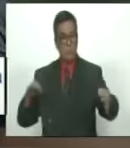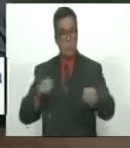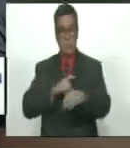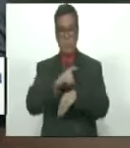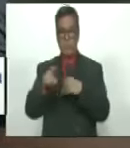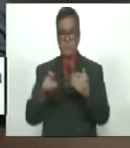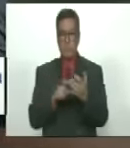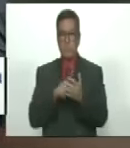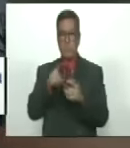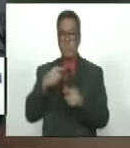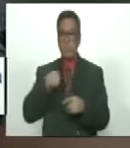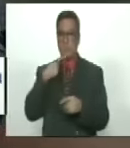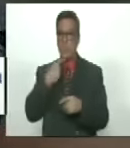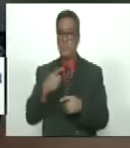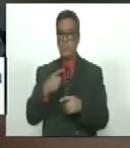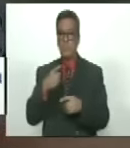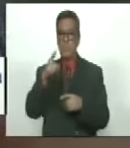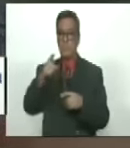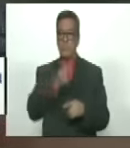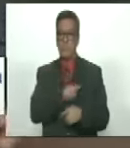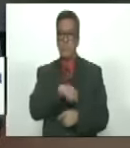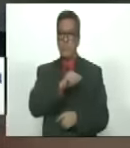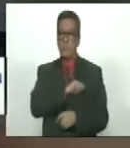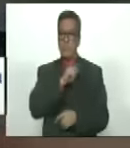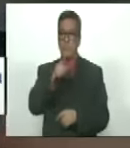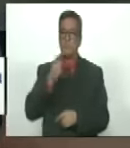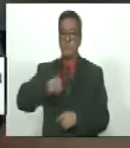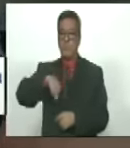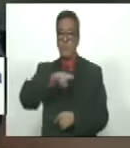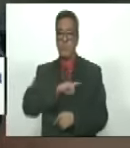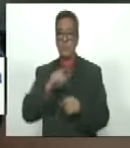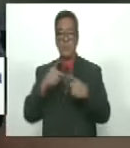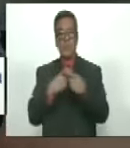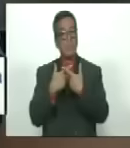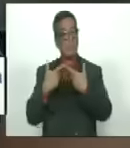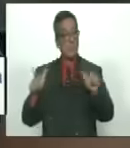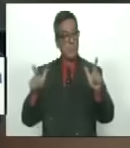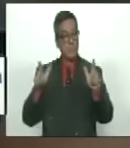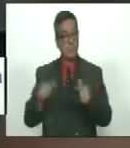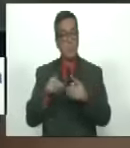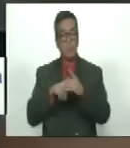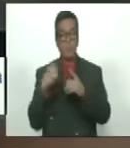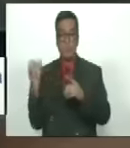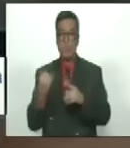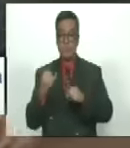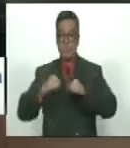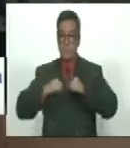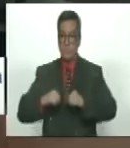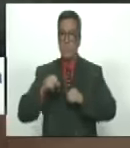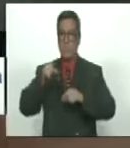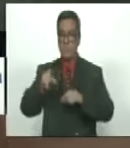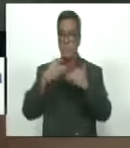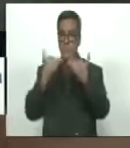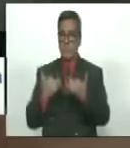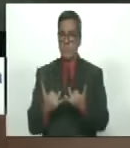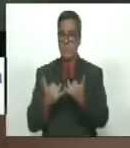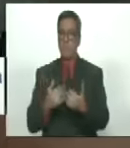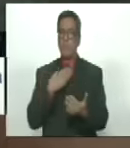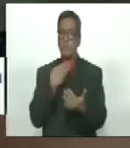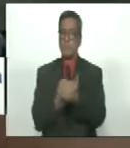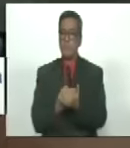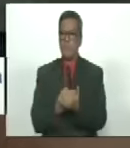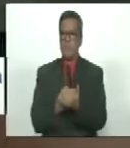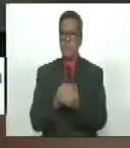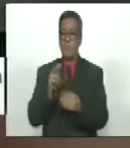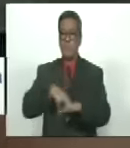plena. Le dijimos al imperialismo español, nosotros somos libres, soberanos e independientes. Desde allá hasta